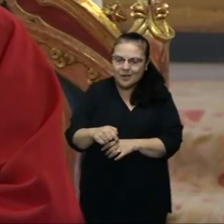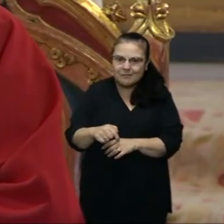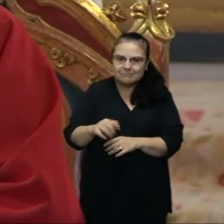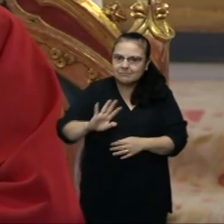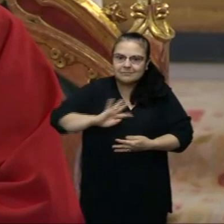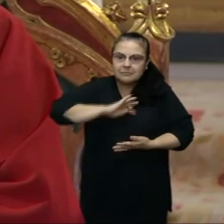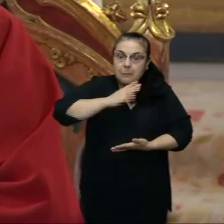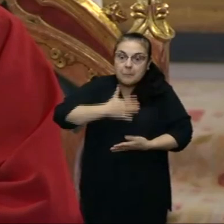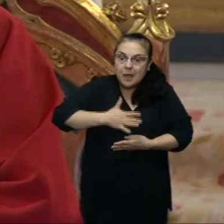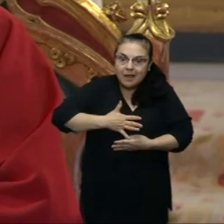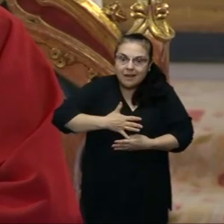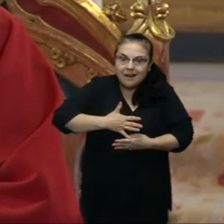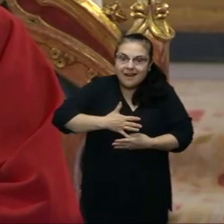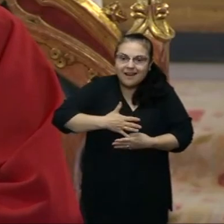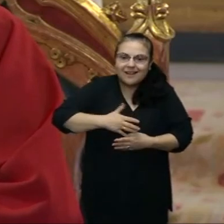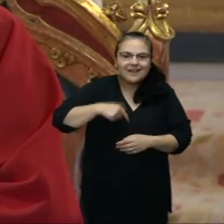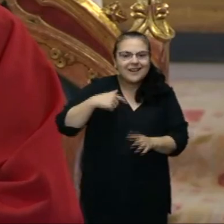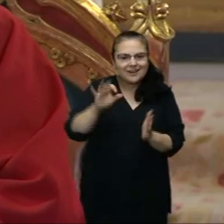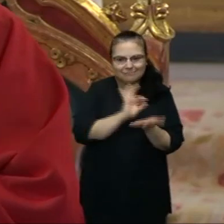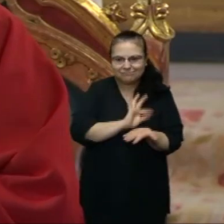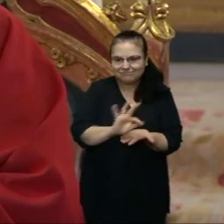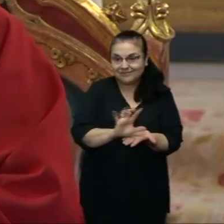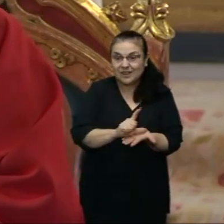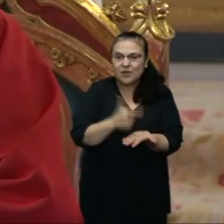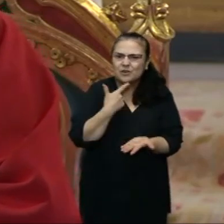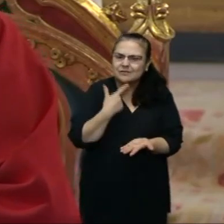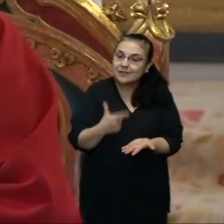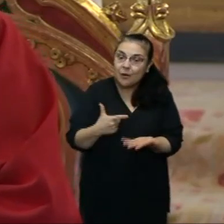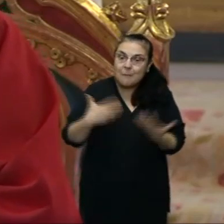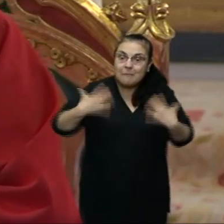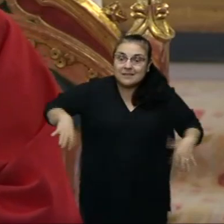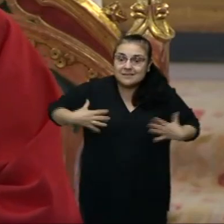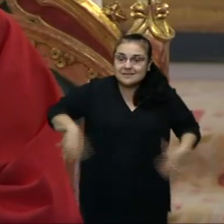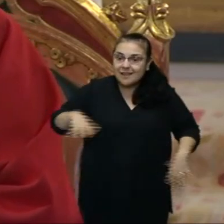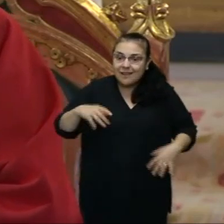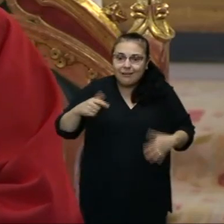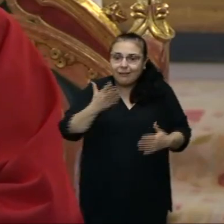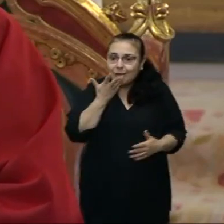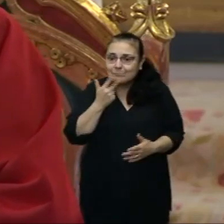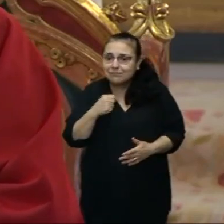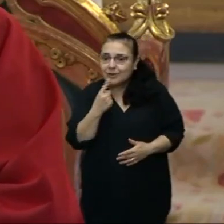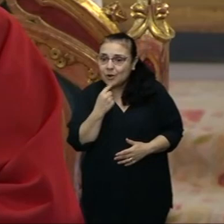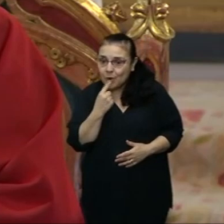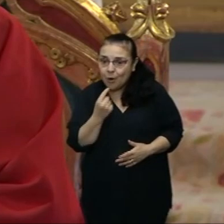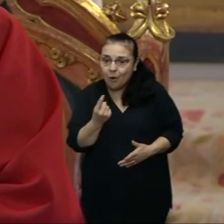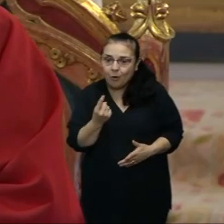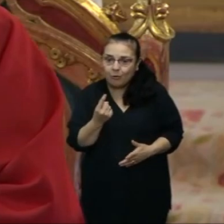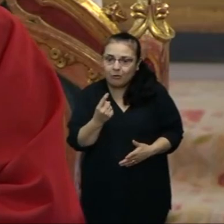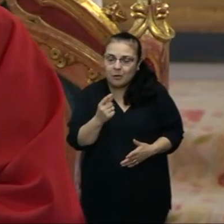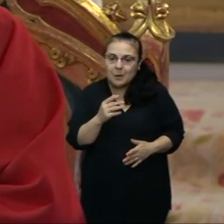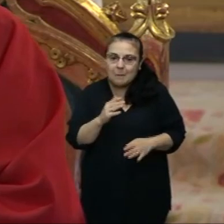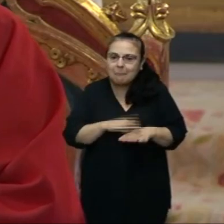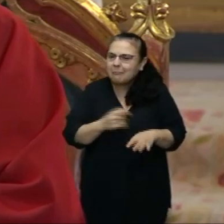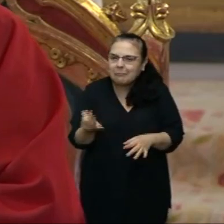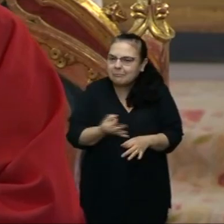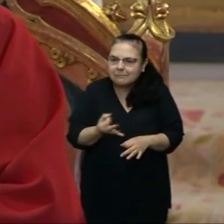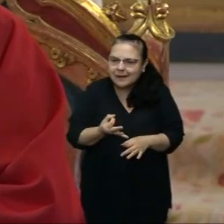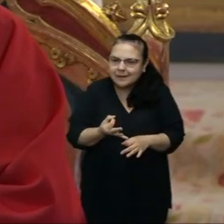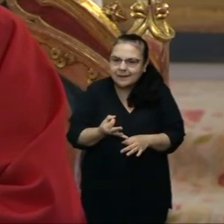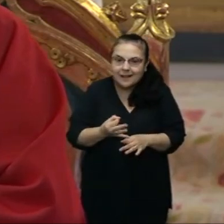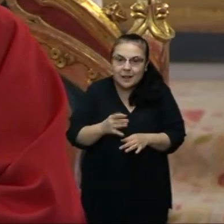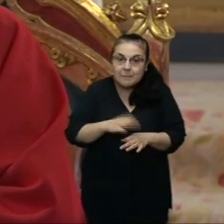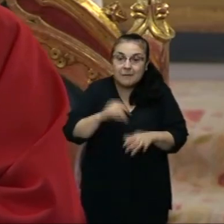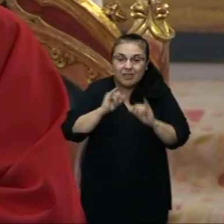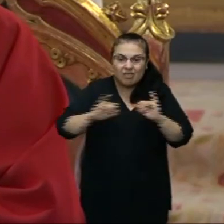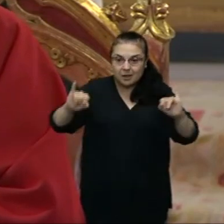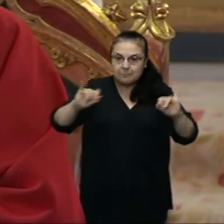siguiente, la liturgia nos viste de rojo precisamente para celebrar al